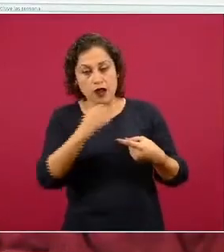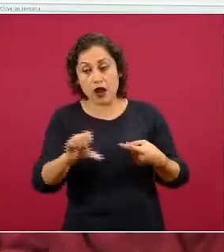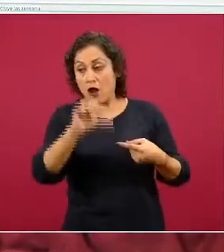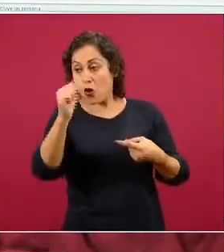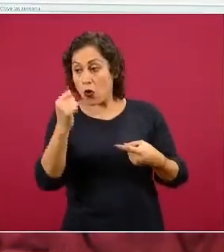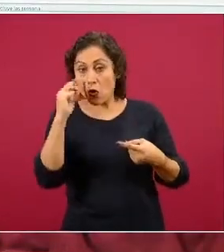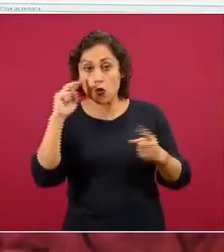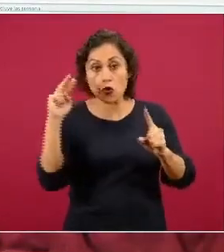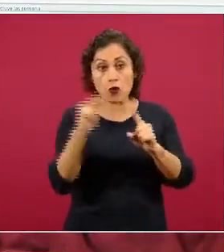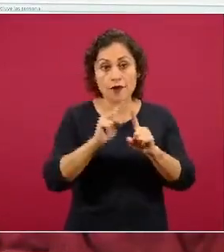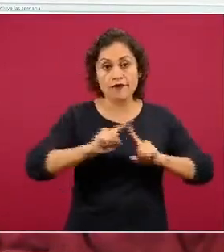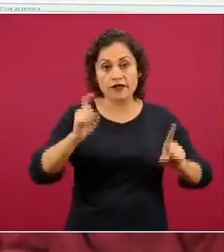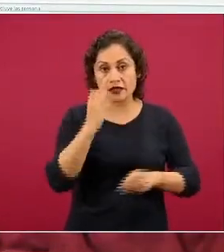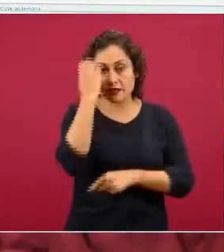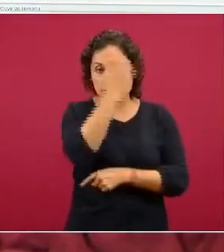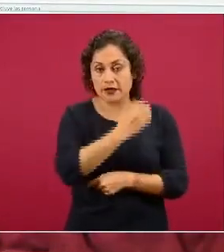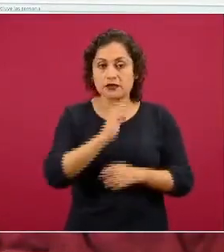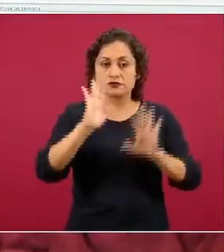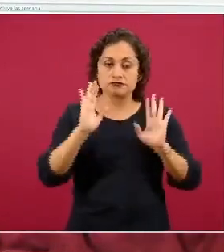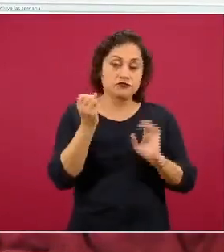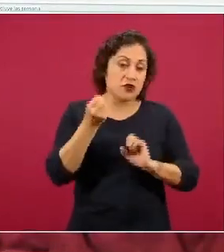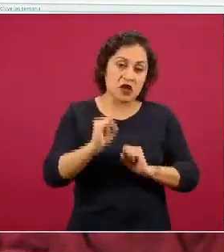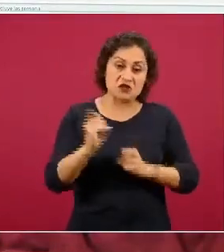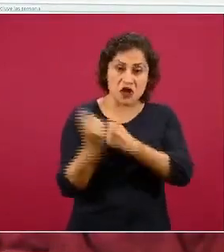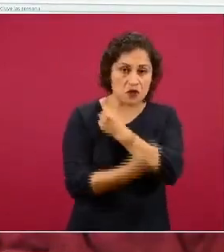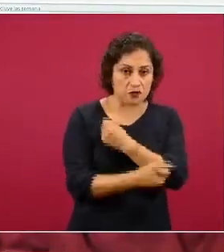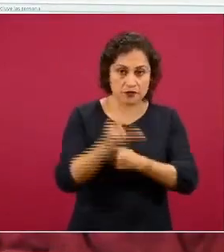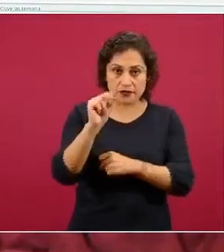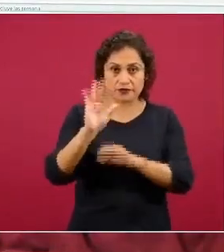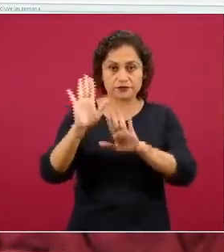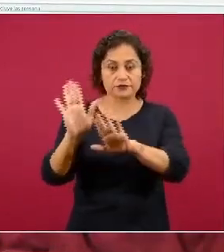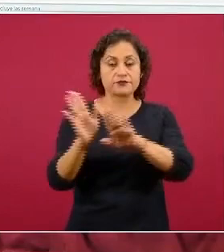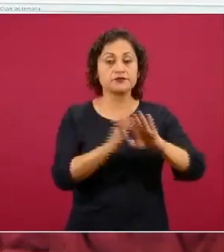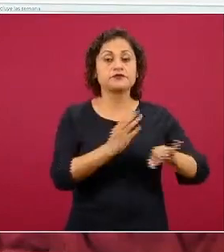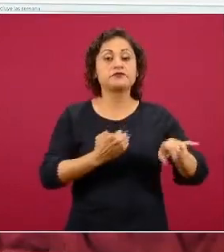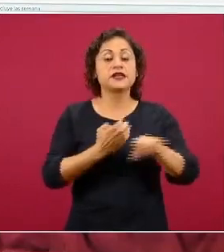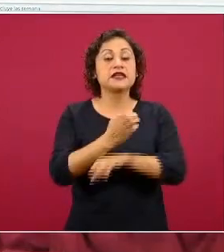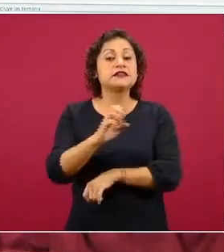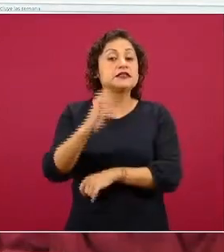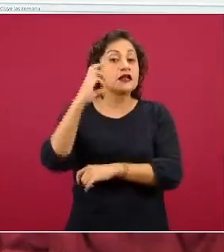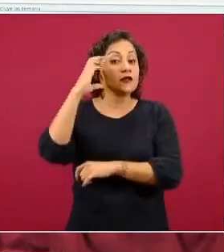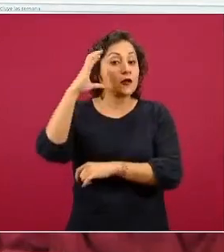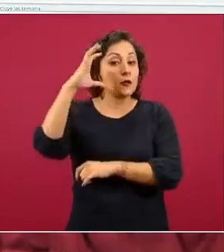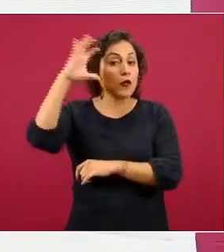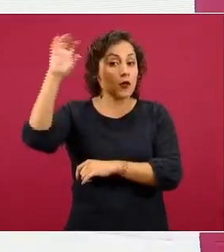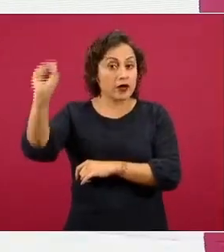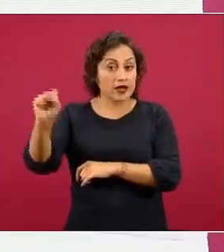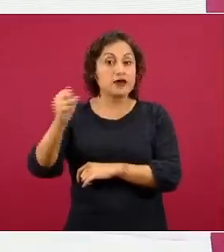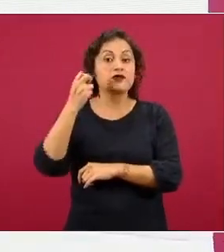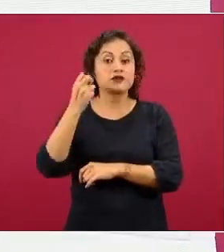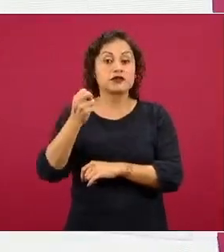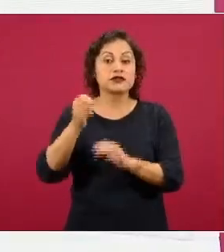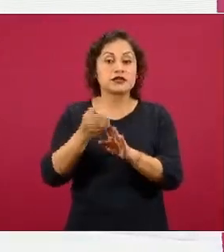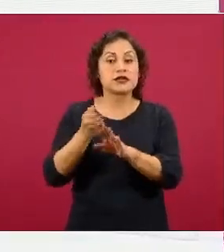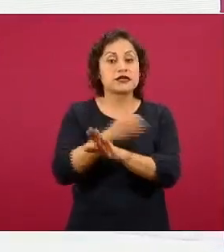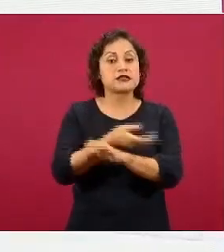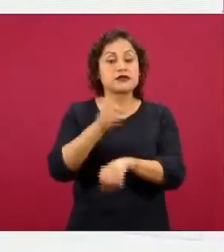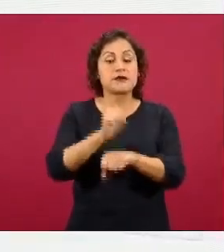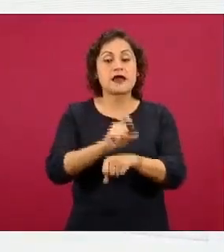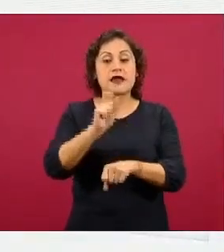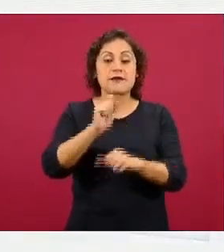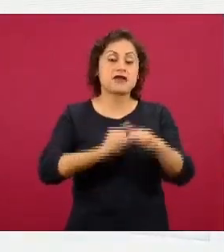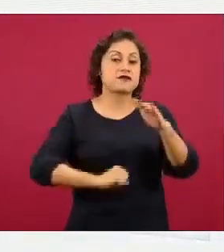no es una cosa automática. El caso de Morelos tuvo su pico máximo en la semana 20 y a partir de la semana